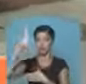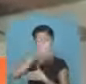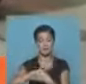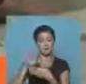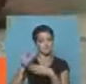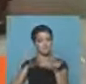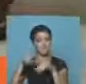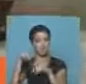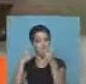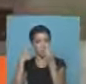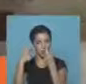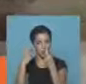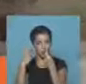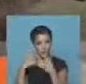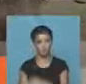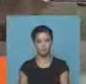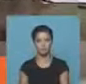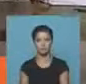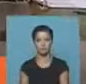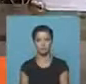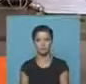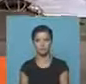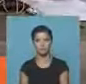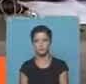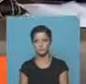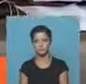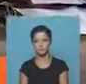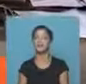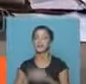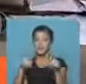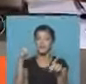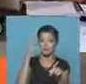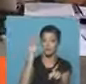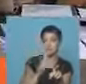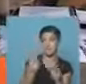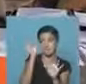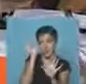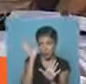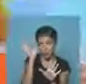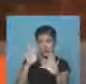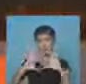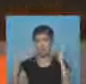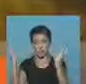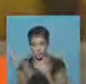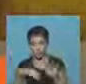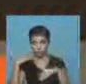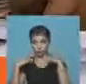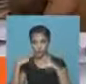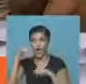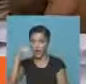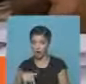de Paraguay con todo este telón de fondo de Venezuela. Perdón, que era el a nivel internacional repercutió porque estando